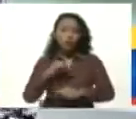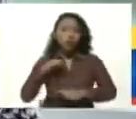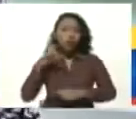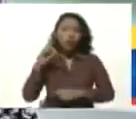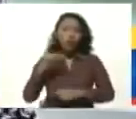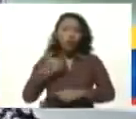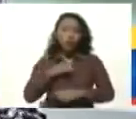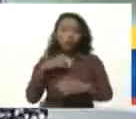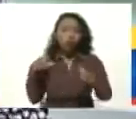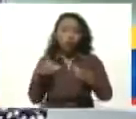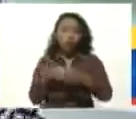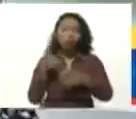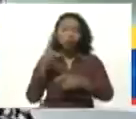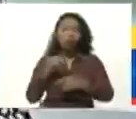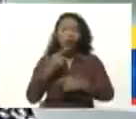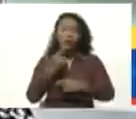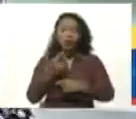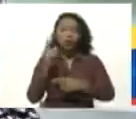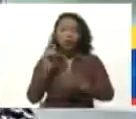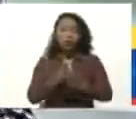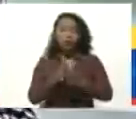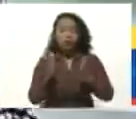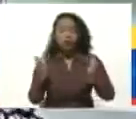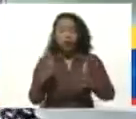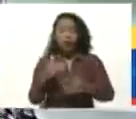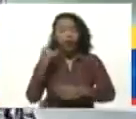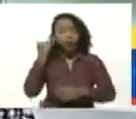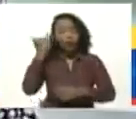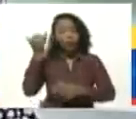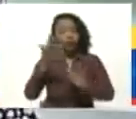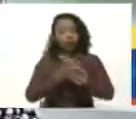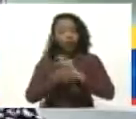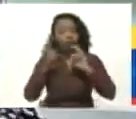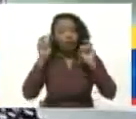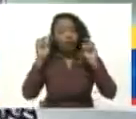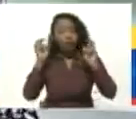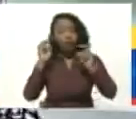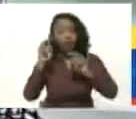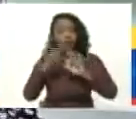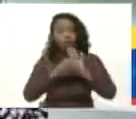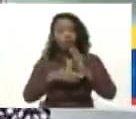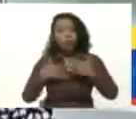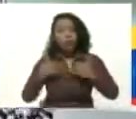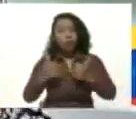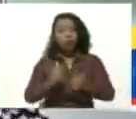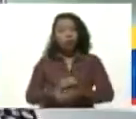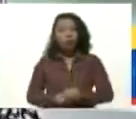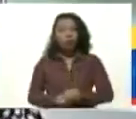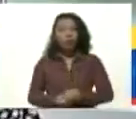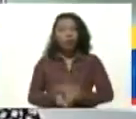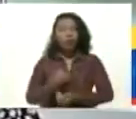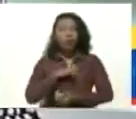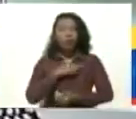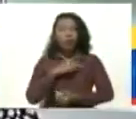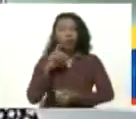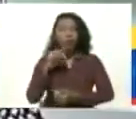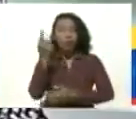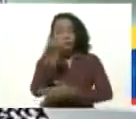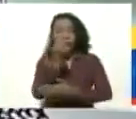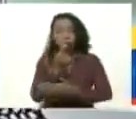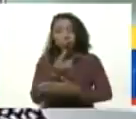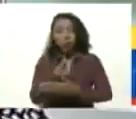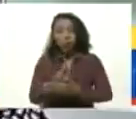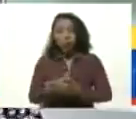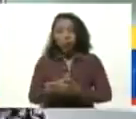hemos reunido y han dado también grandes aportes en el tema de la bioseguridad. Hemos también diseñado